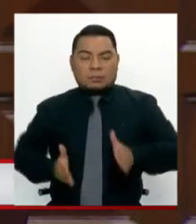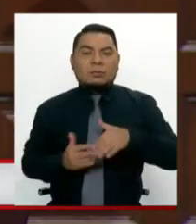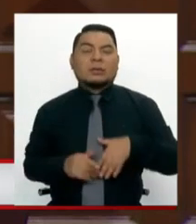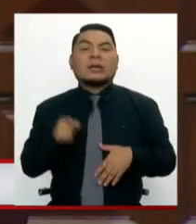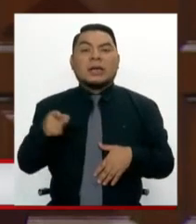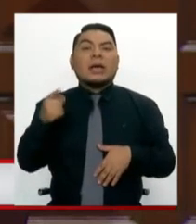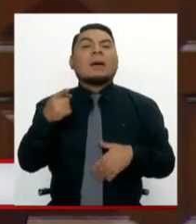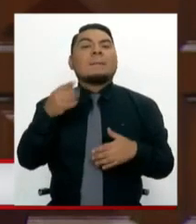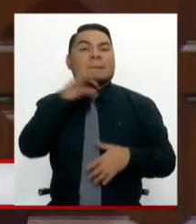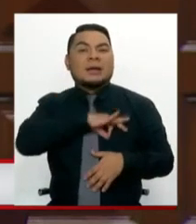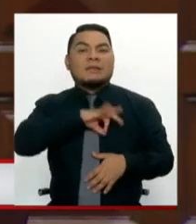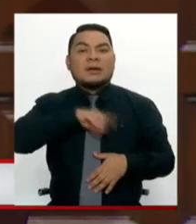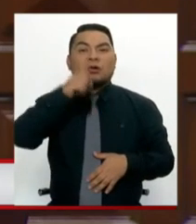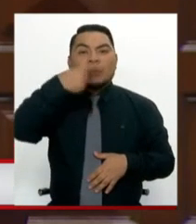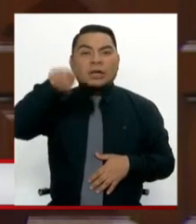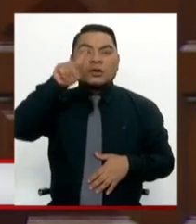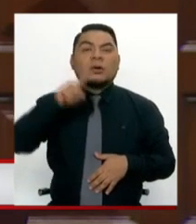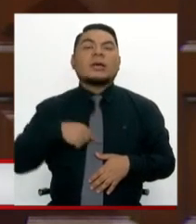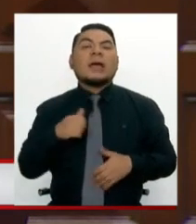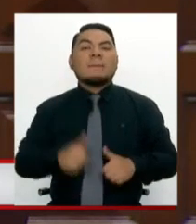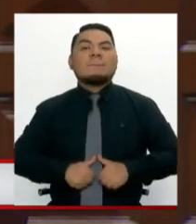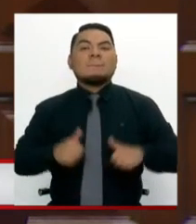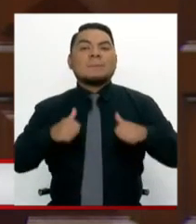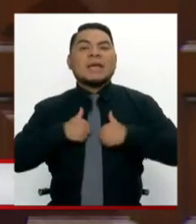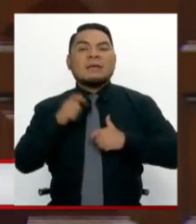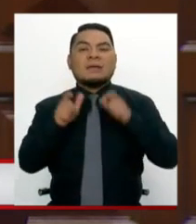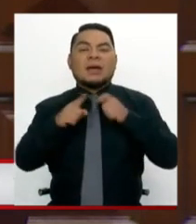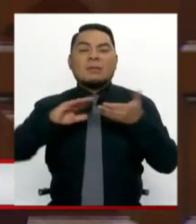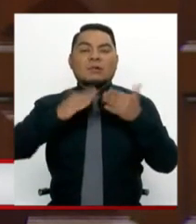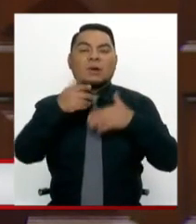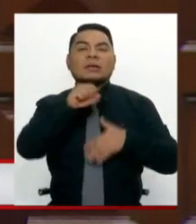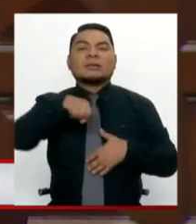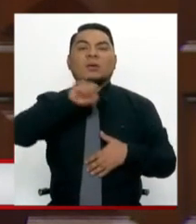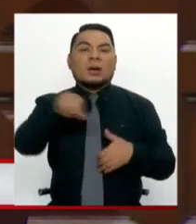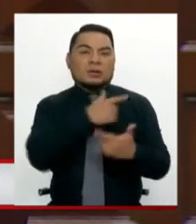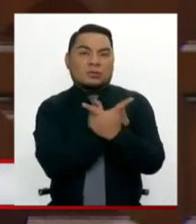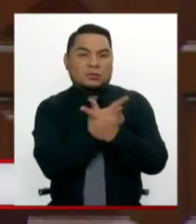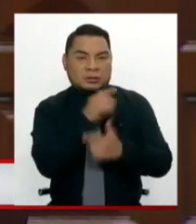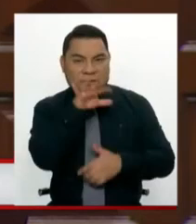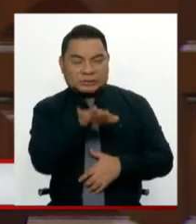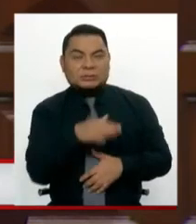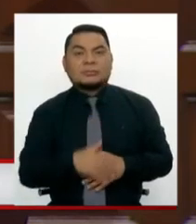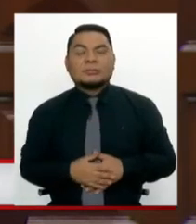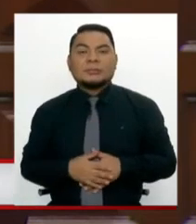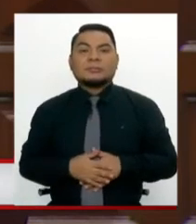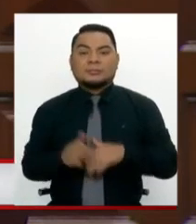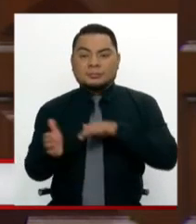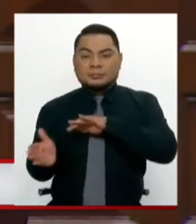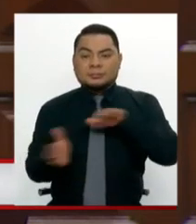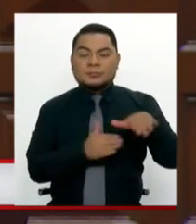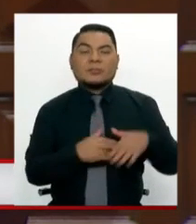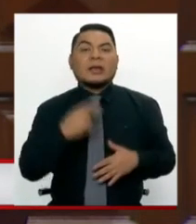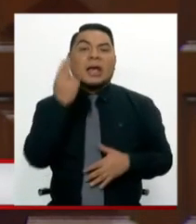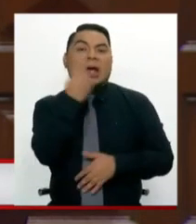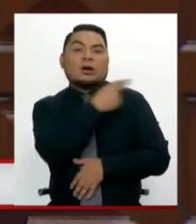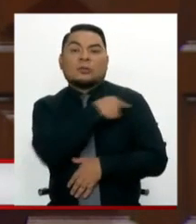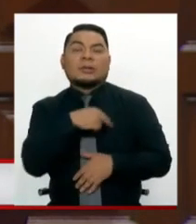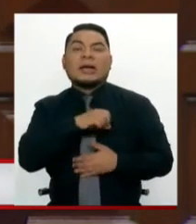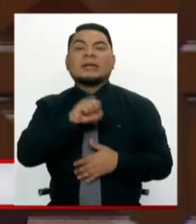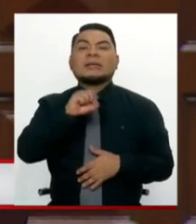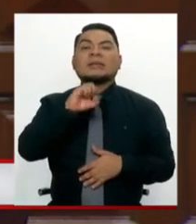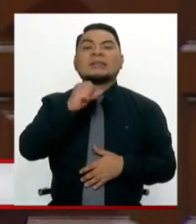más de 1 millón de habitantes residentes en el distrito más poblado del país. Hospital Sergio